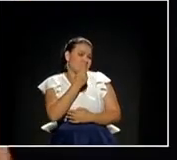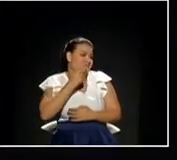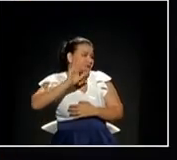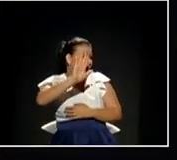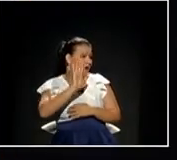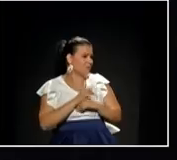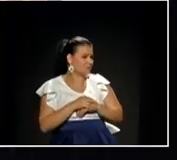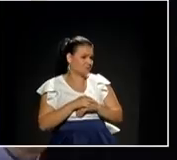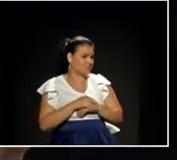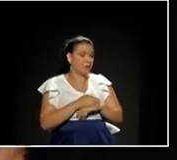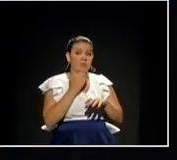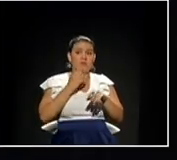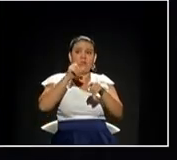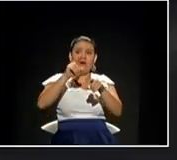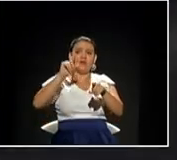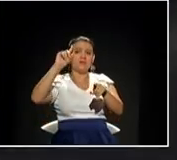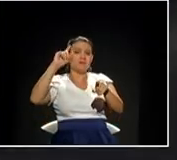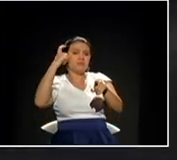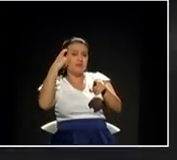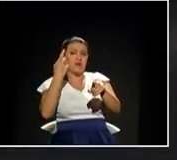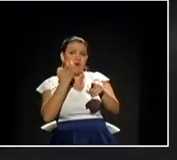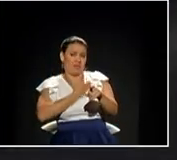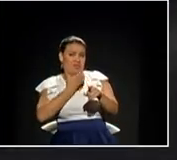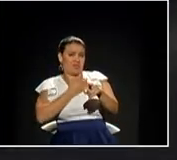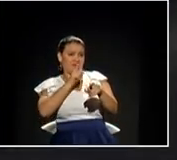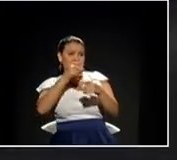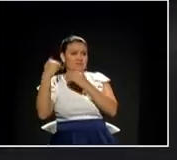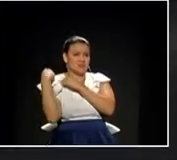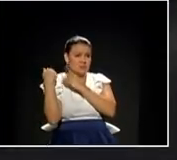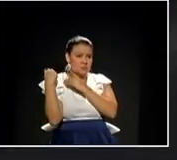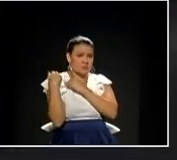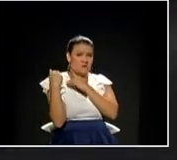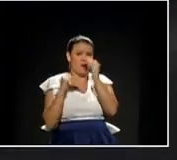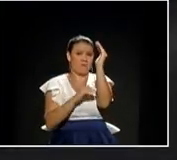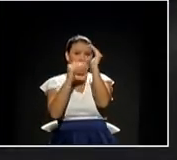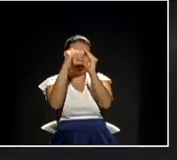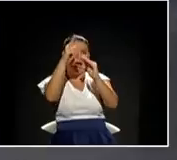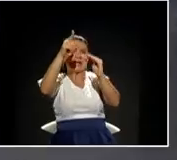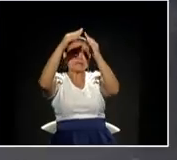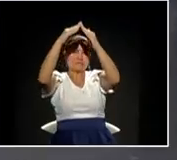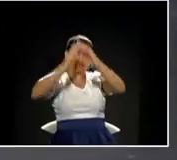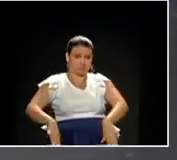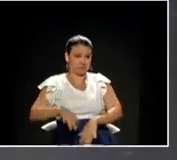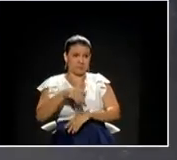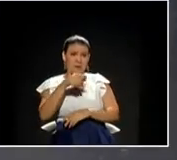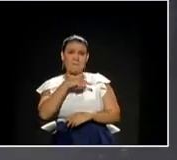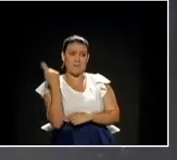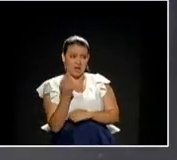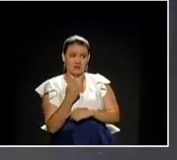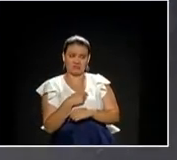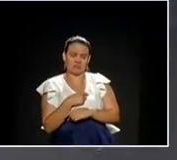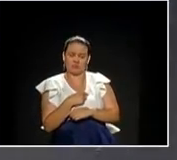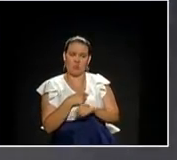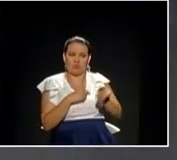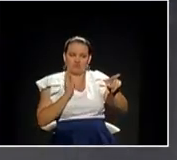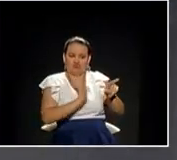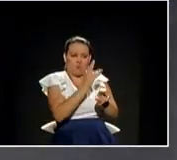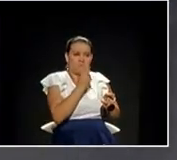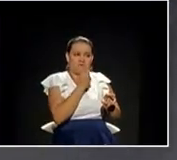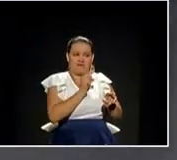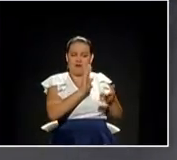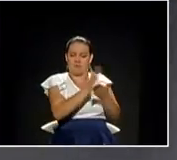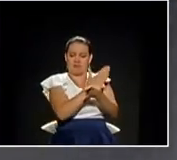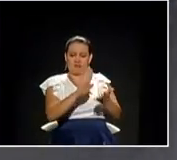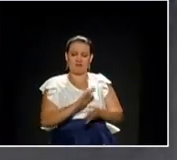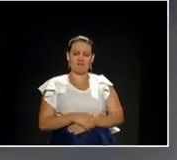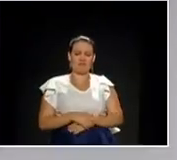construidos por la alcaldía los que han fallado el candidato alfredo ramos pues la que queda